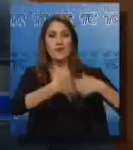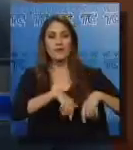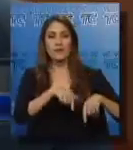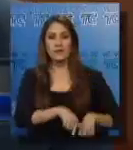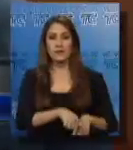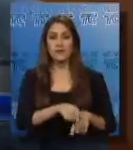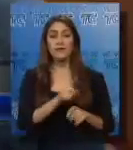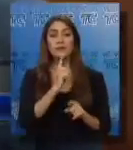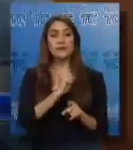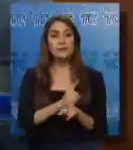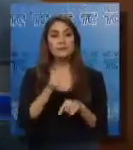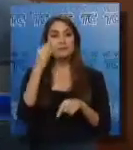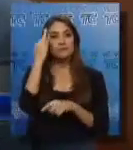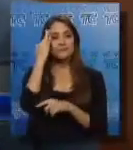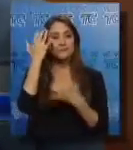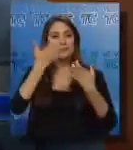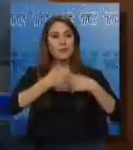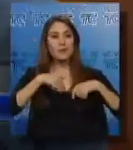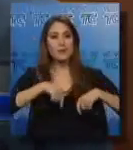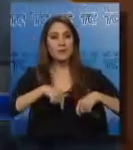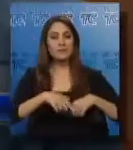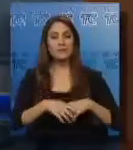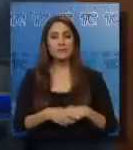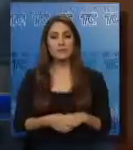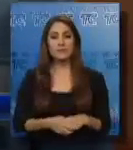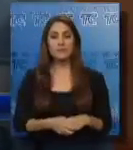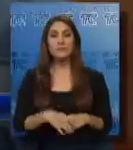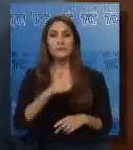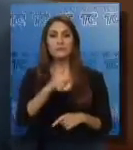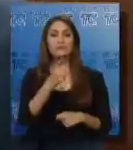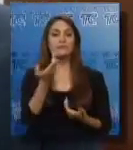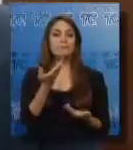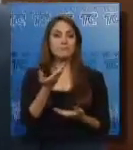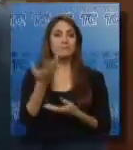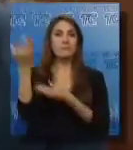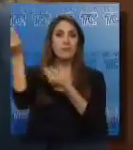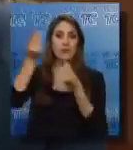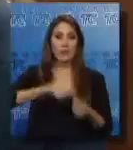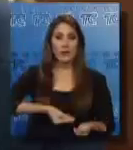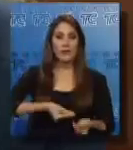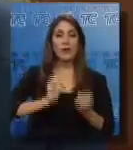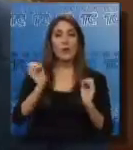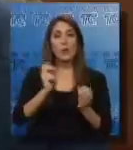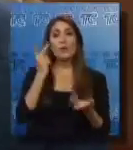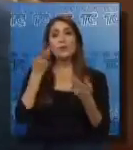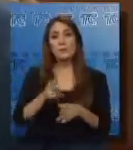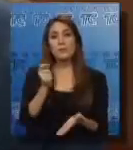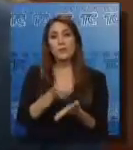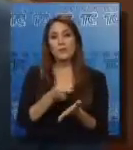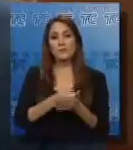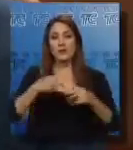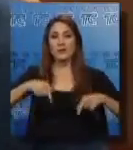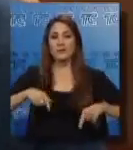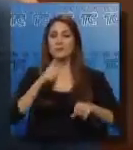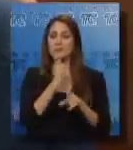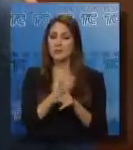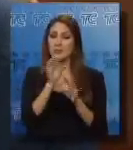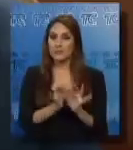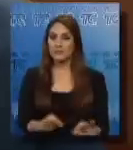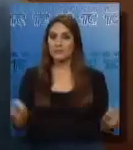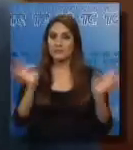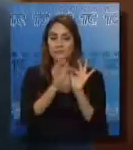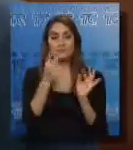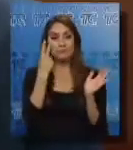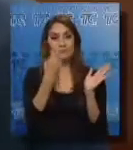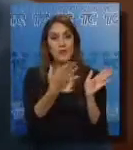Sabemos que las industrias locales, muchas de ellas, importan sus productos, pero también compran localmente, y por lo tanto es importante poner en vitrina y